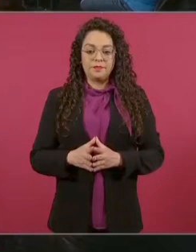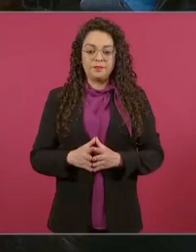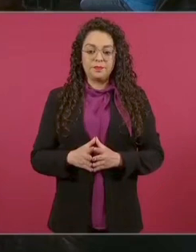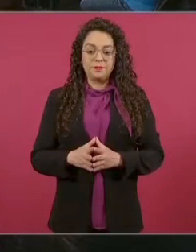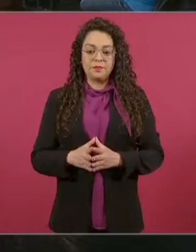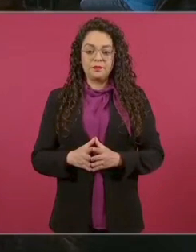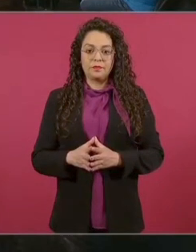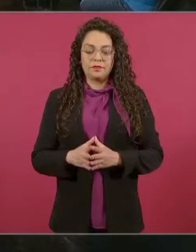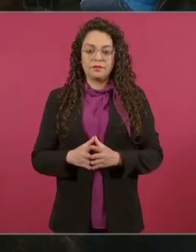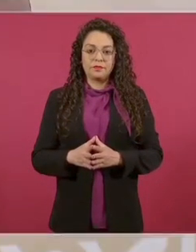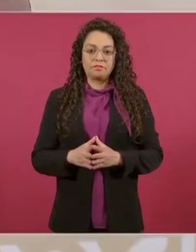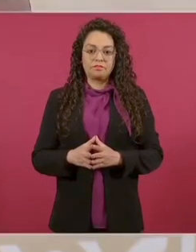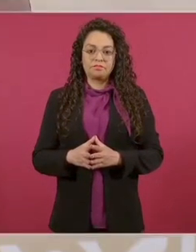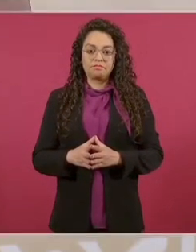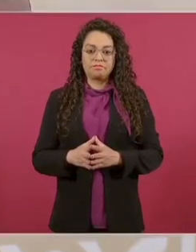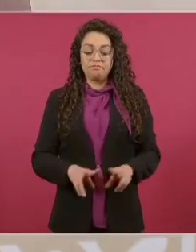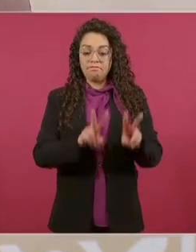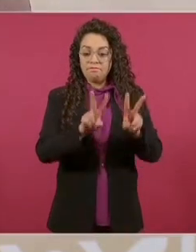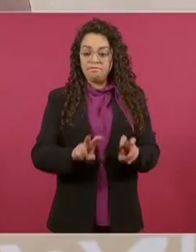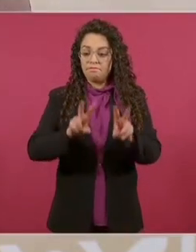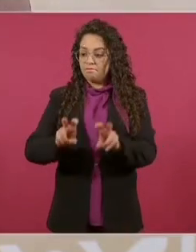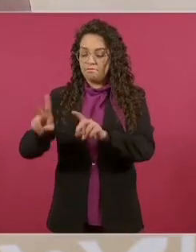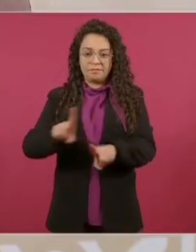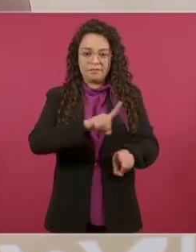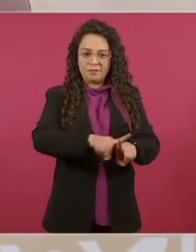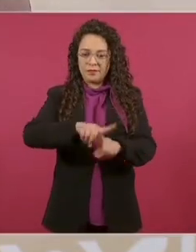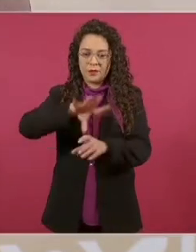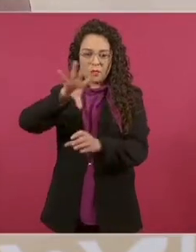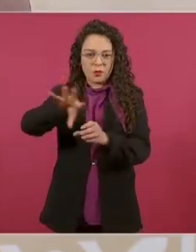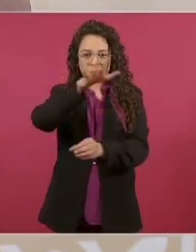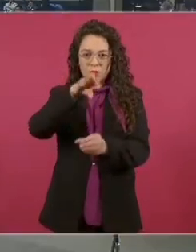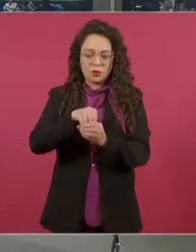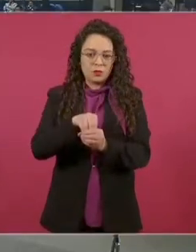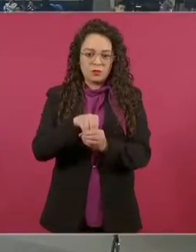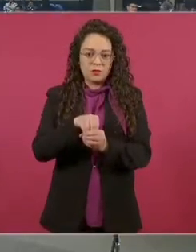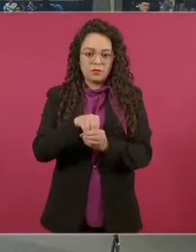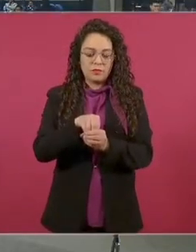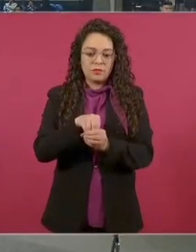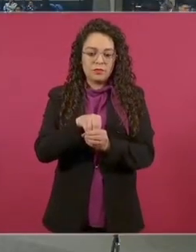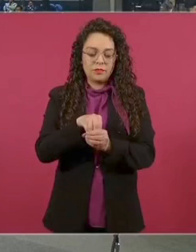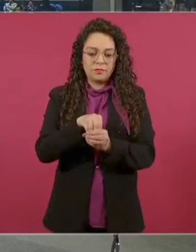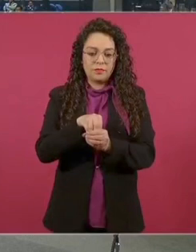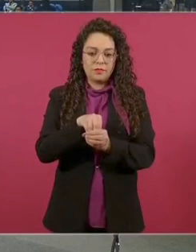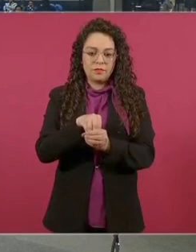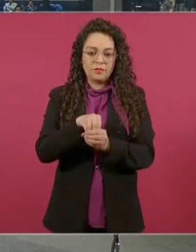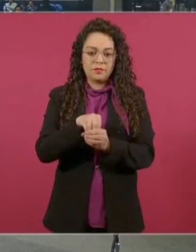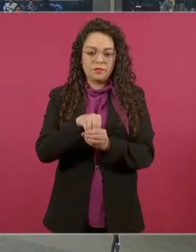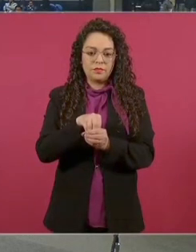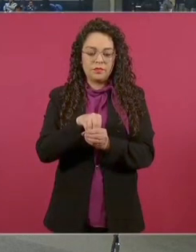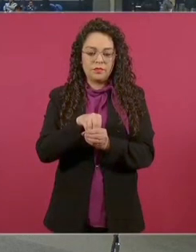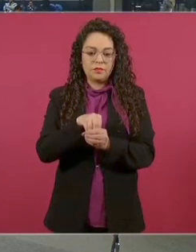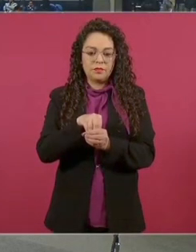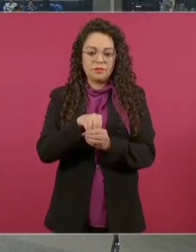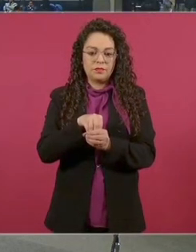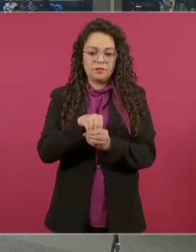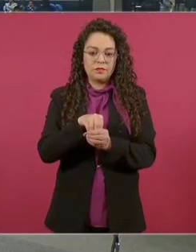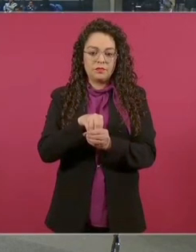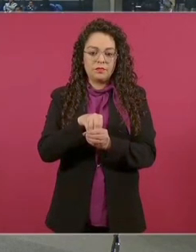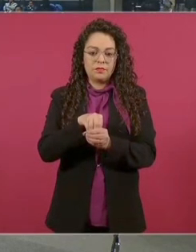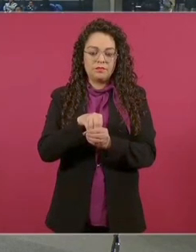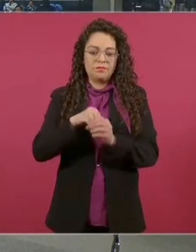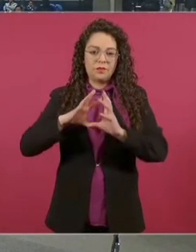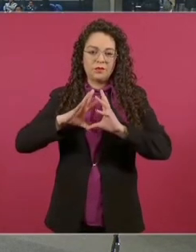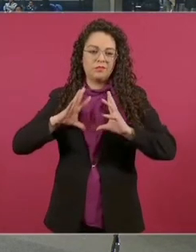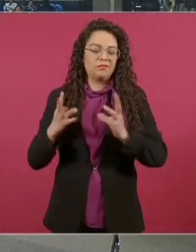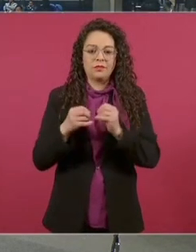Que hable de todo, de información de las cuentas,